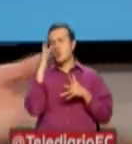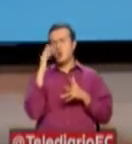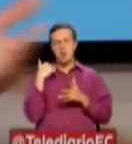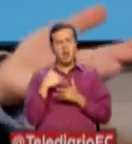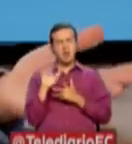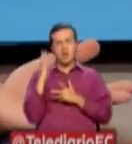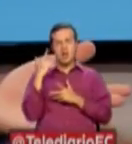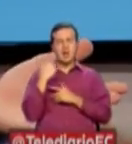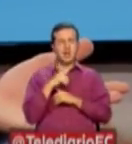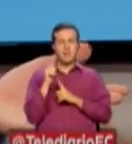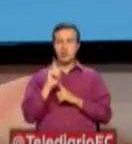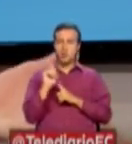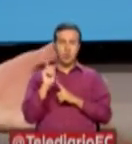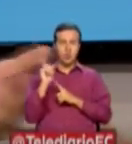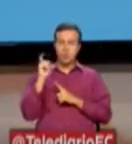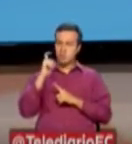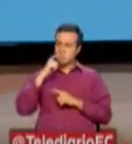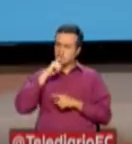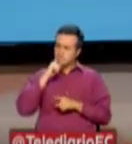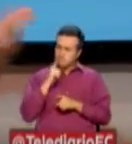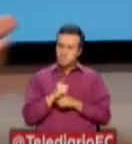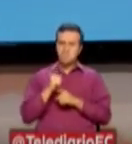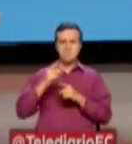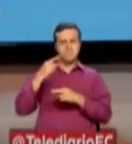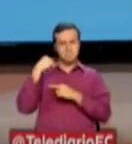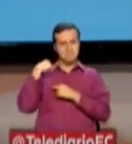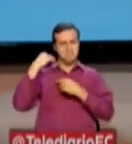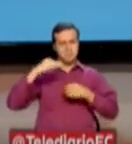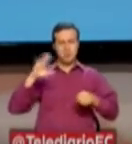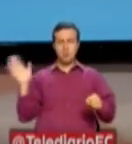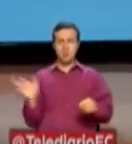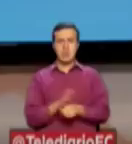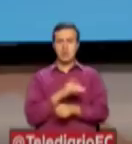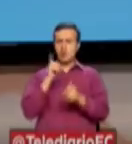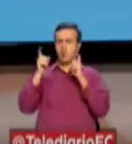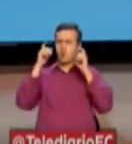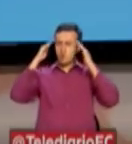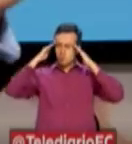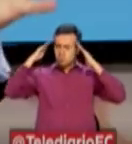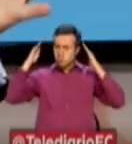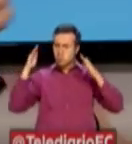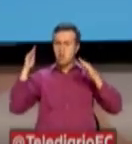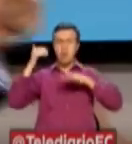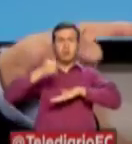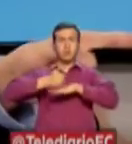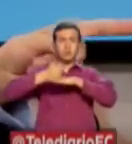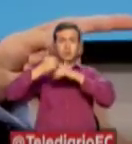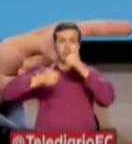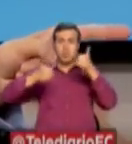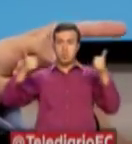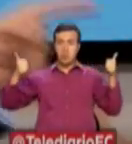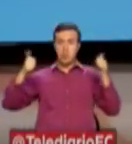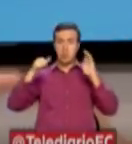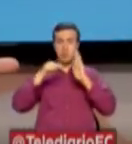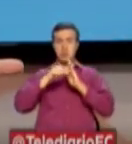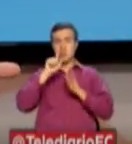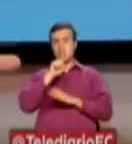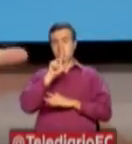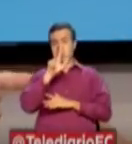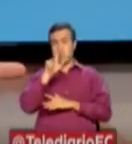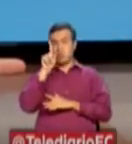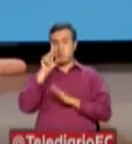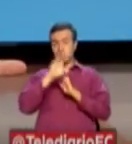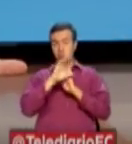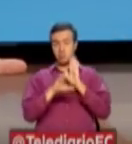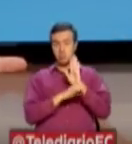bajo ningún concepto eso es posible nosotros tenemos plena potestad de ejercer control político sobre todas las autoridades que están inmersas en el artículo 131